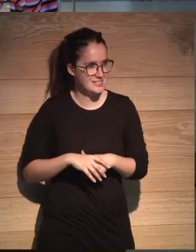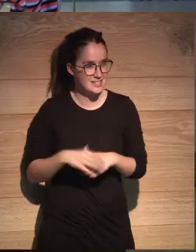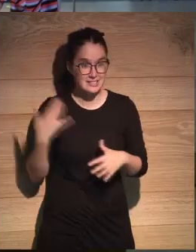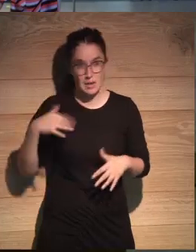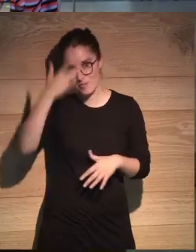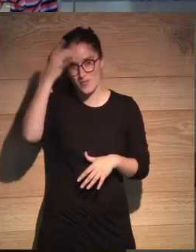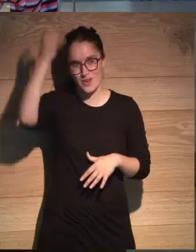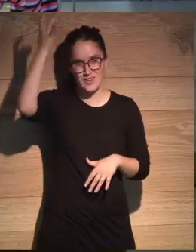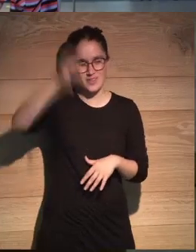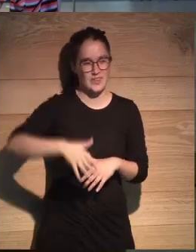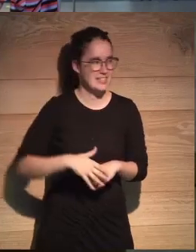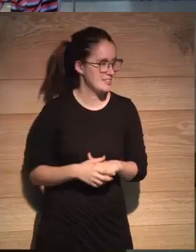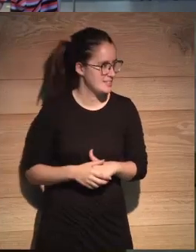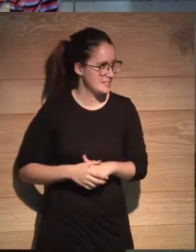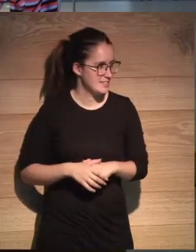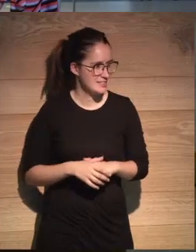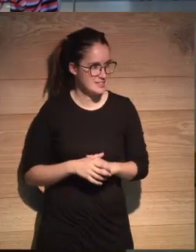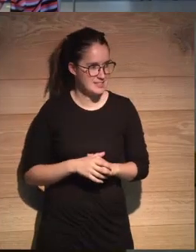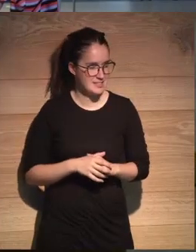Ya, por fin, que alguien tome la decisión, sí.